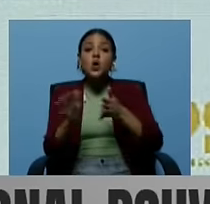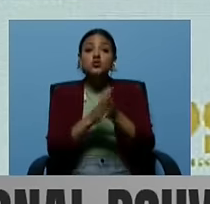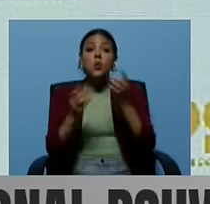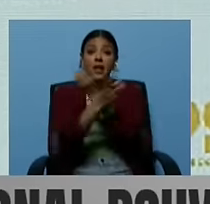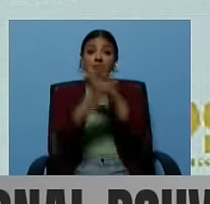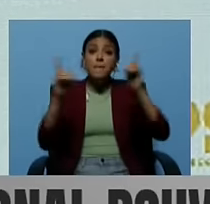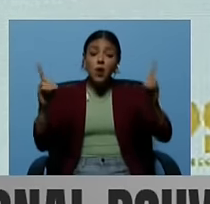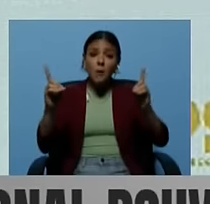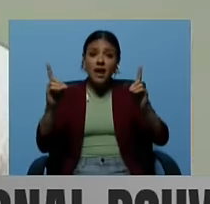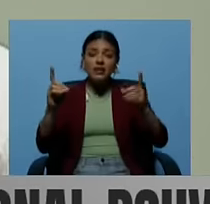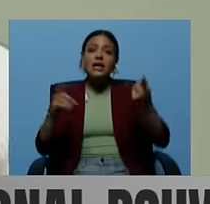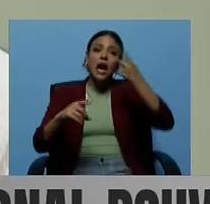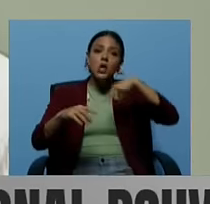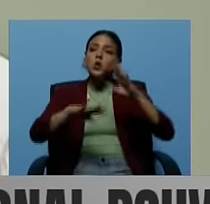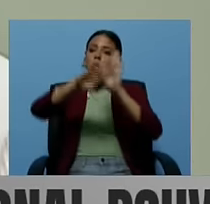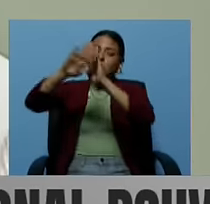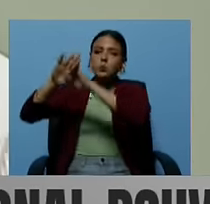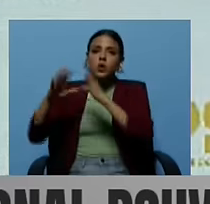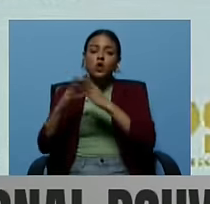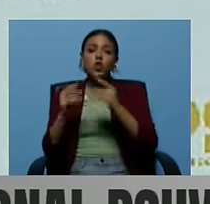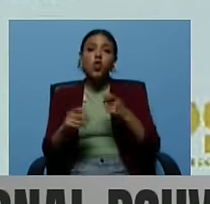diplomáticas de actuación.